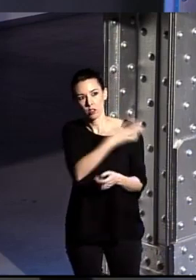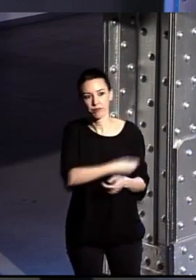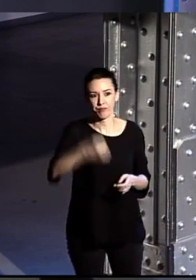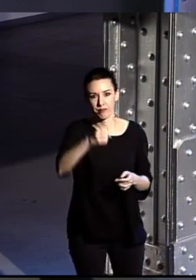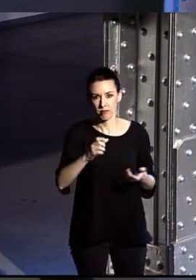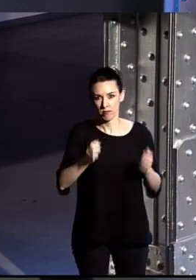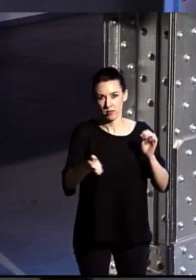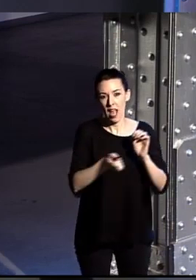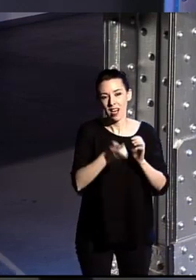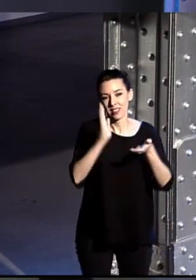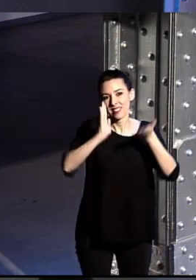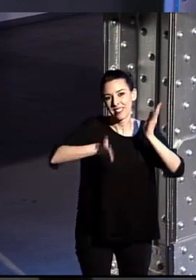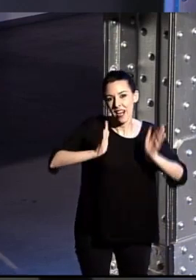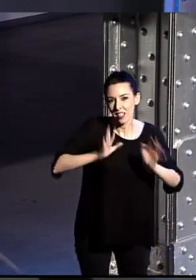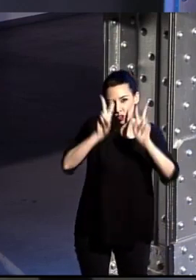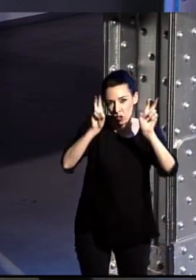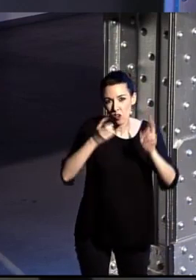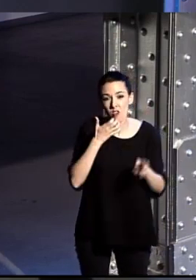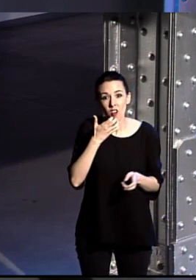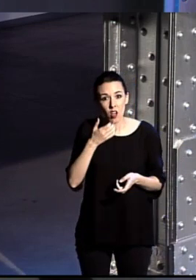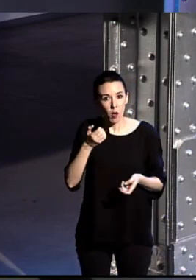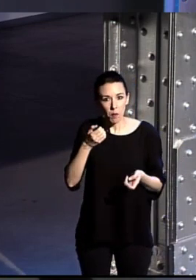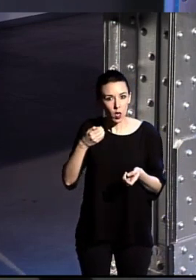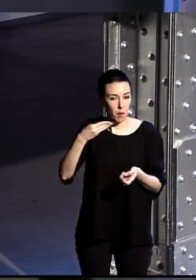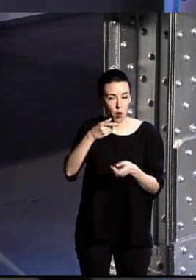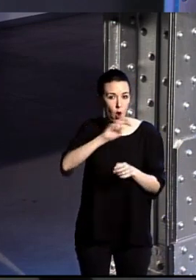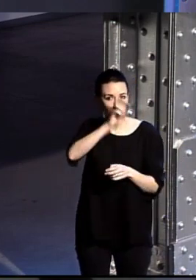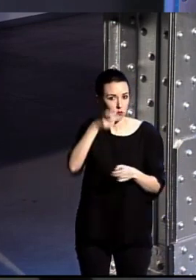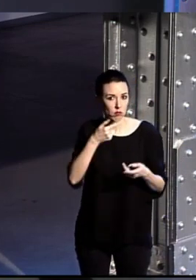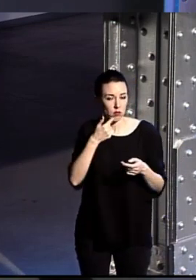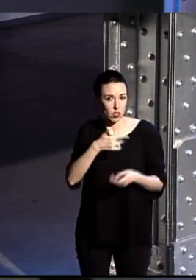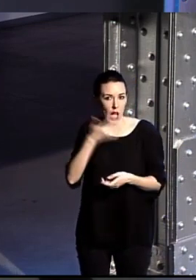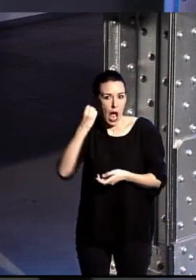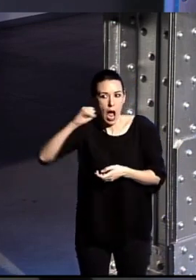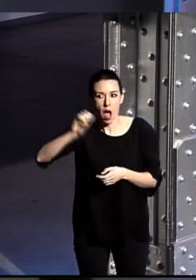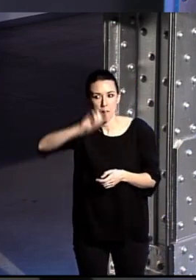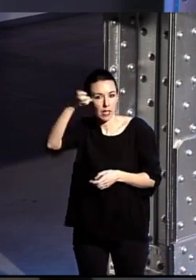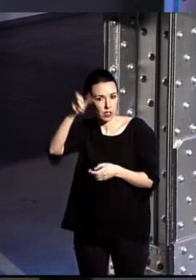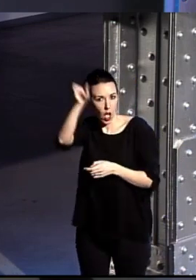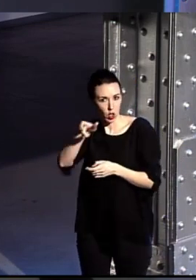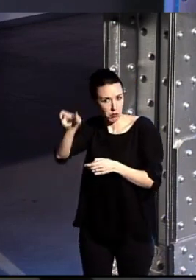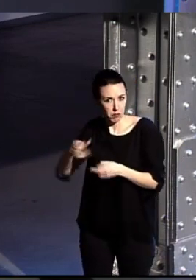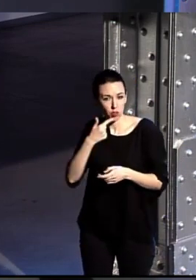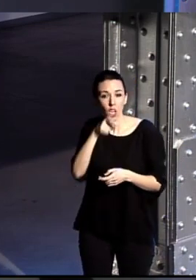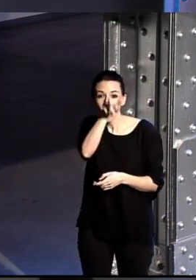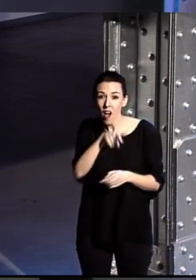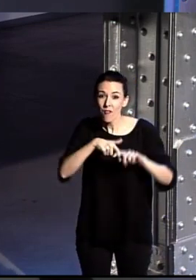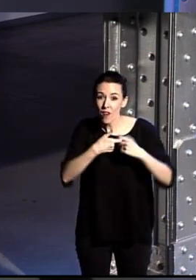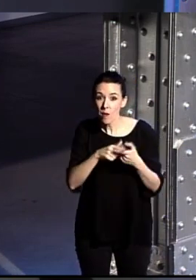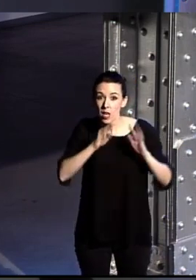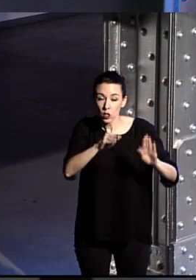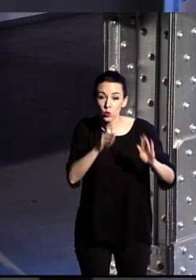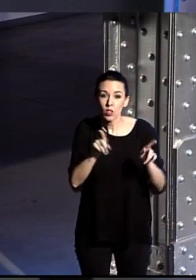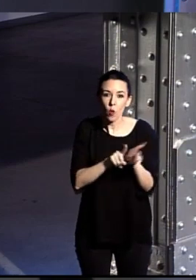sanatorio. Tal fue el caso, por ejemplo, de la escultora Camille Claudel, amante de Rodin y hermana de Paul Claudel, cuya familia, como